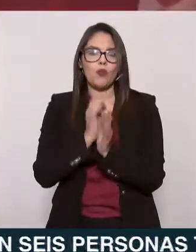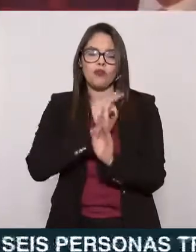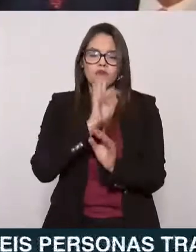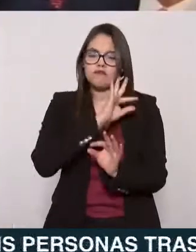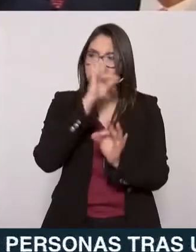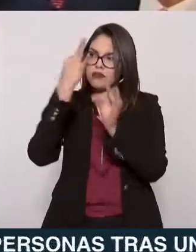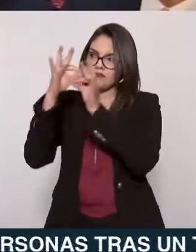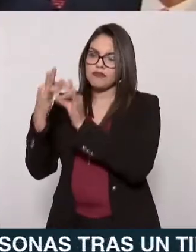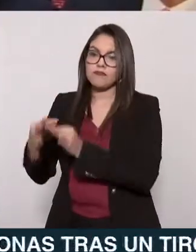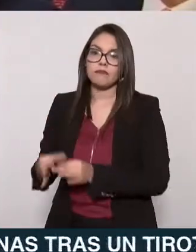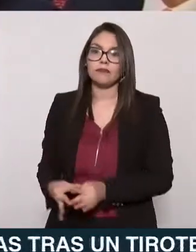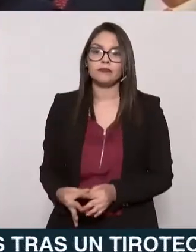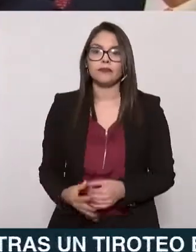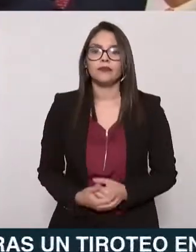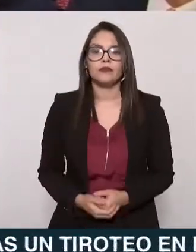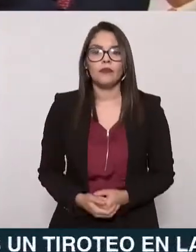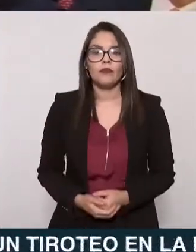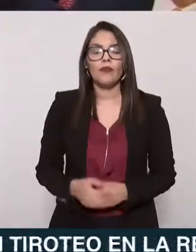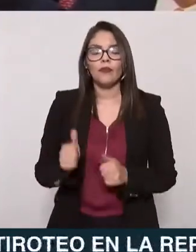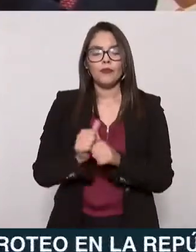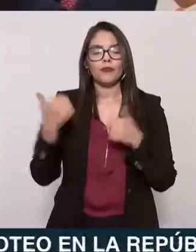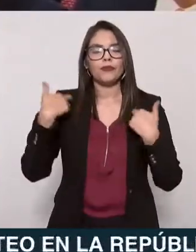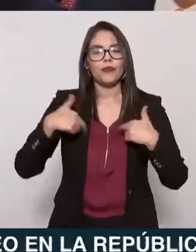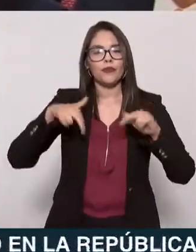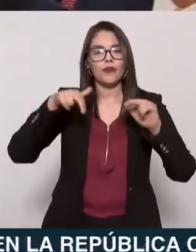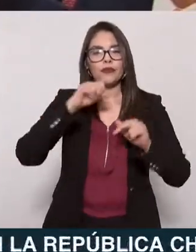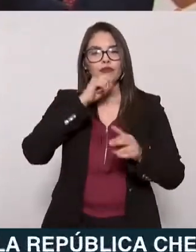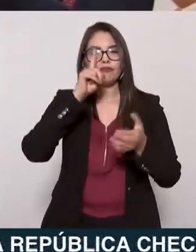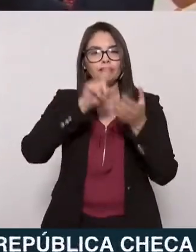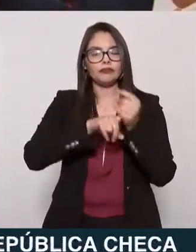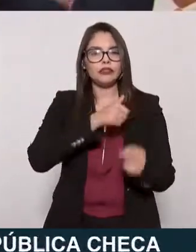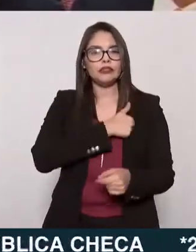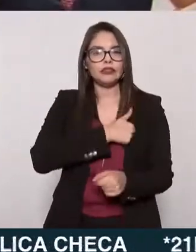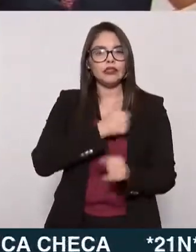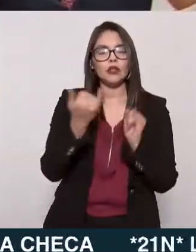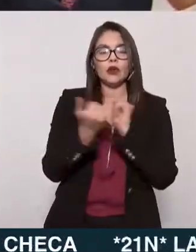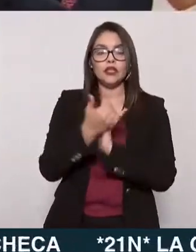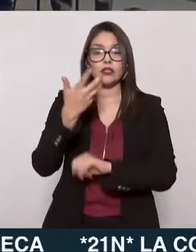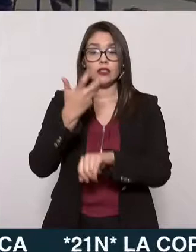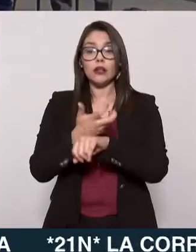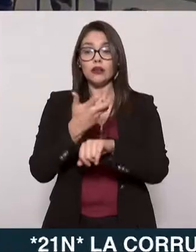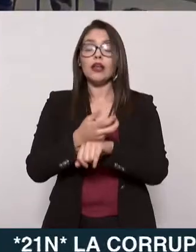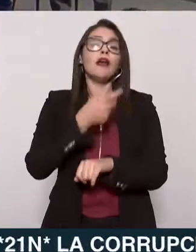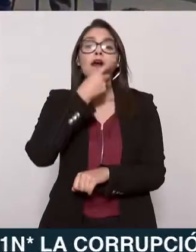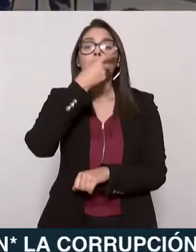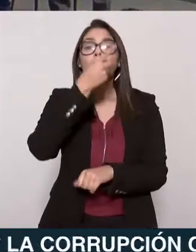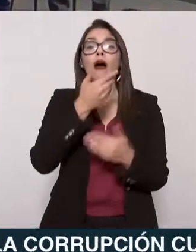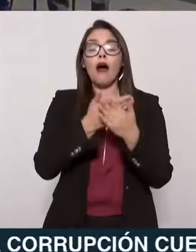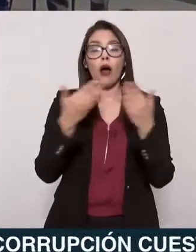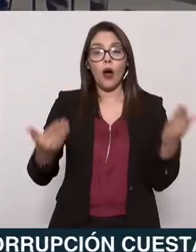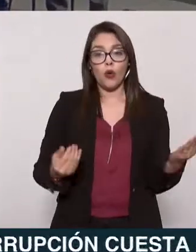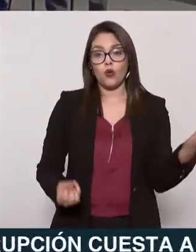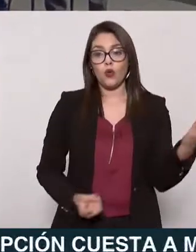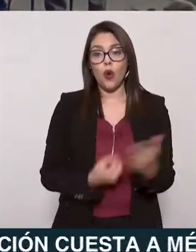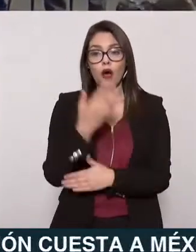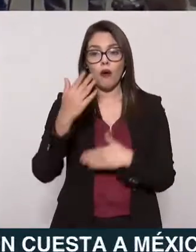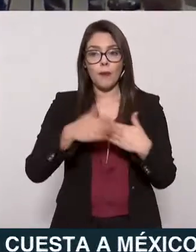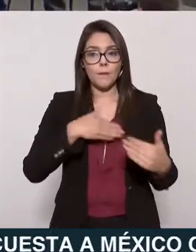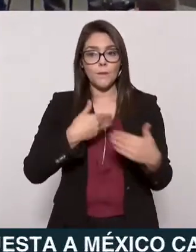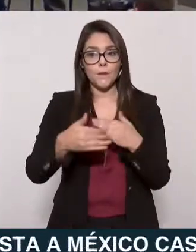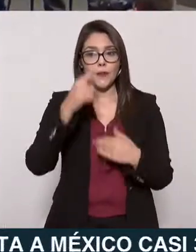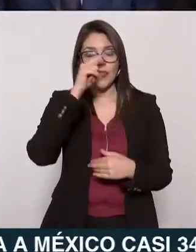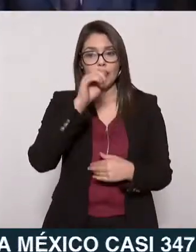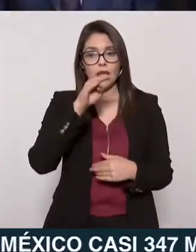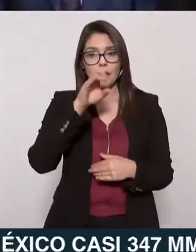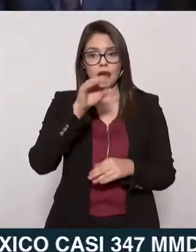esto. Ante representantes comerciales de Canadá y Estados Unidos, expresó que con la actualización y modernización del